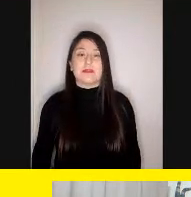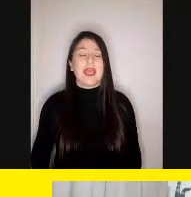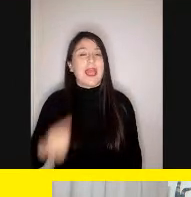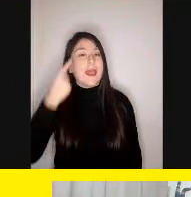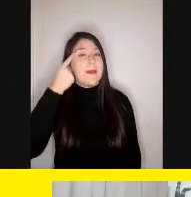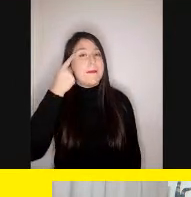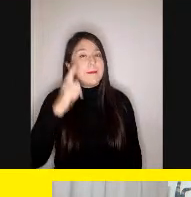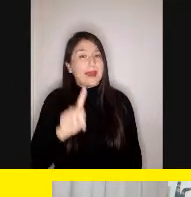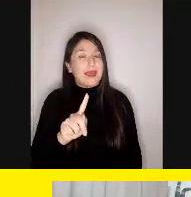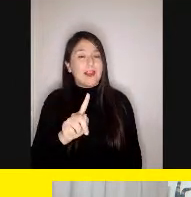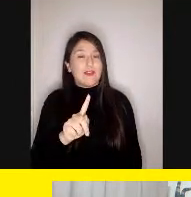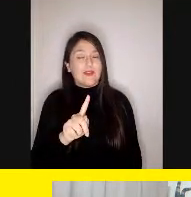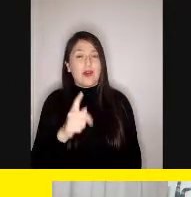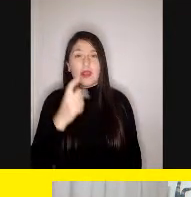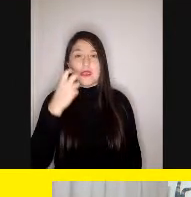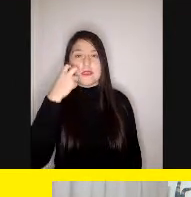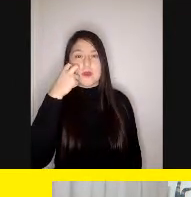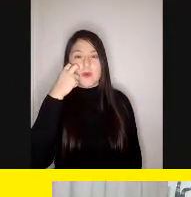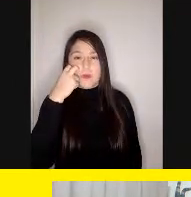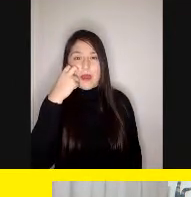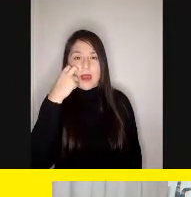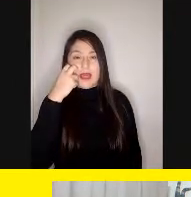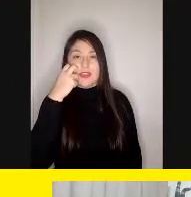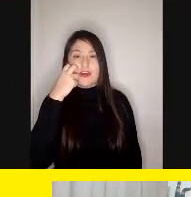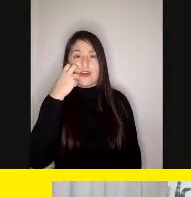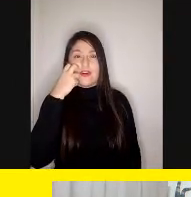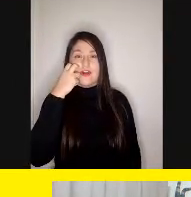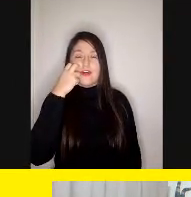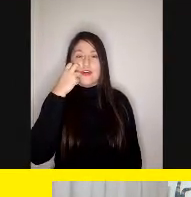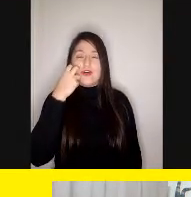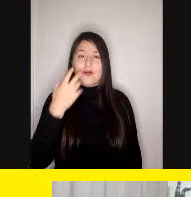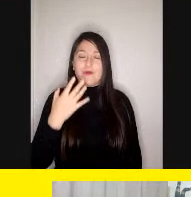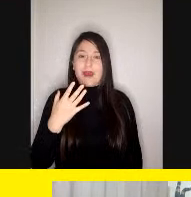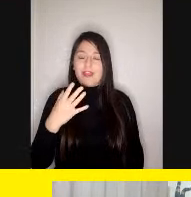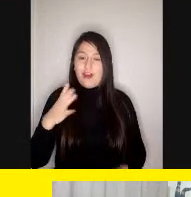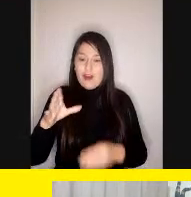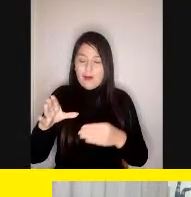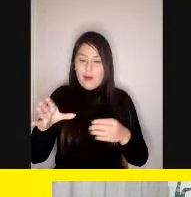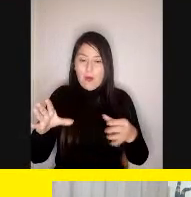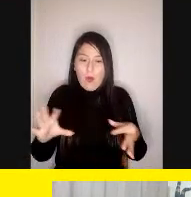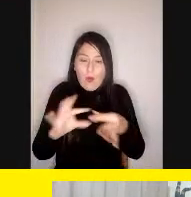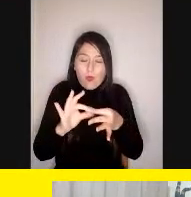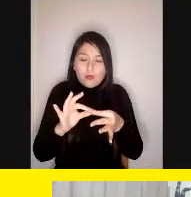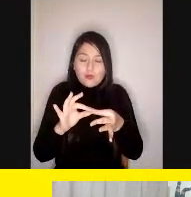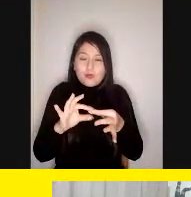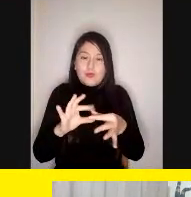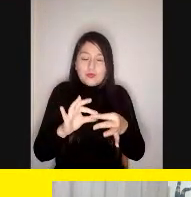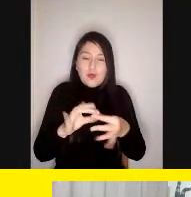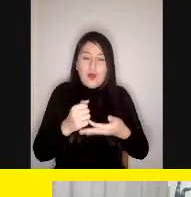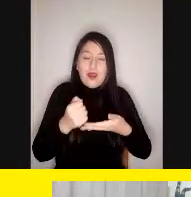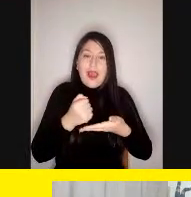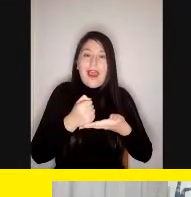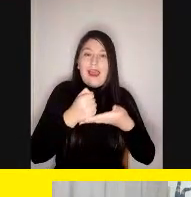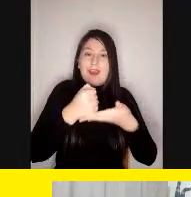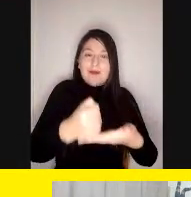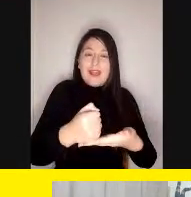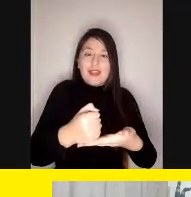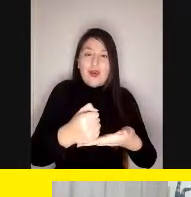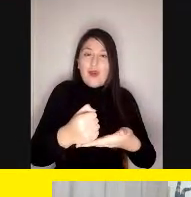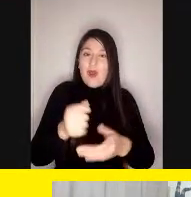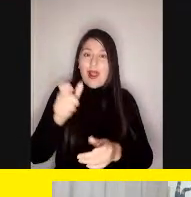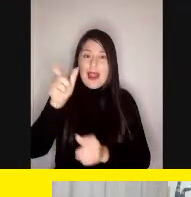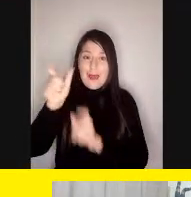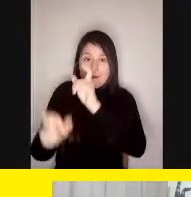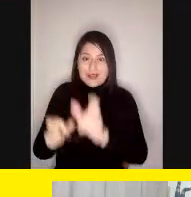es humano y es humanitario en lo solidario cuando lo hace de la manera que lo han hecho estas